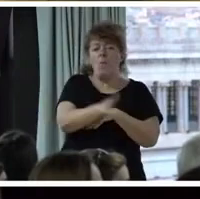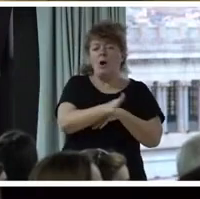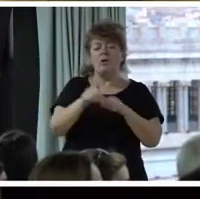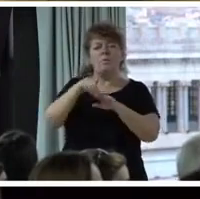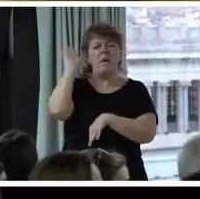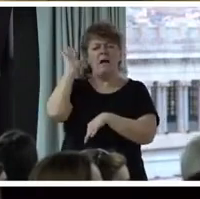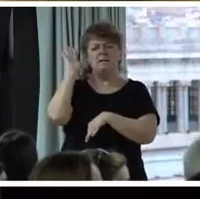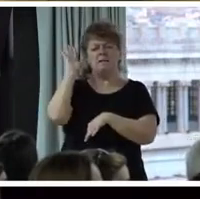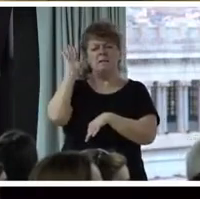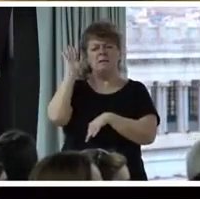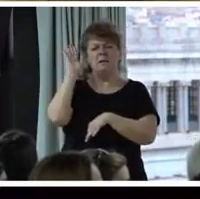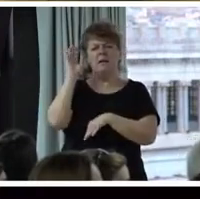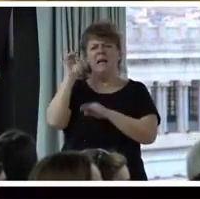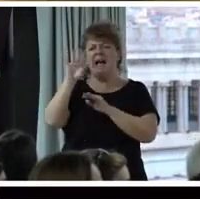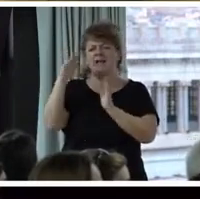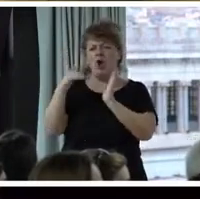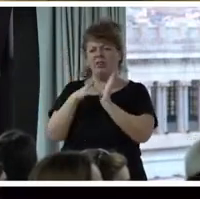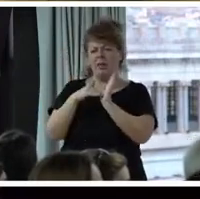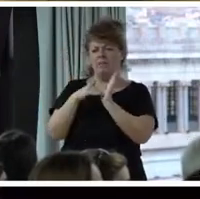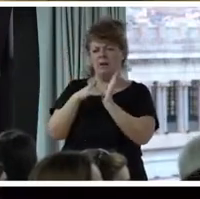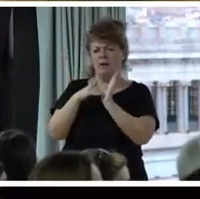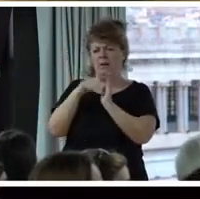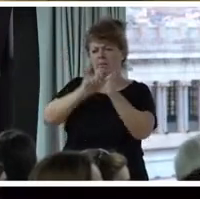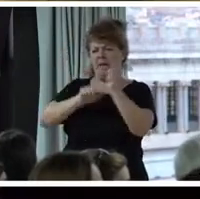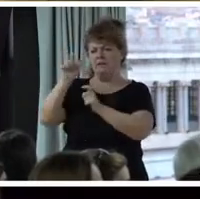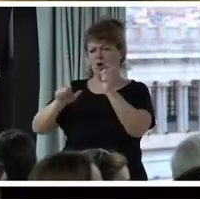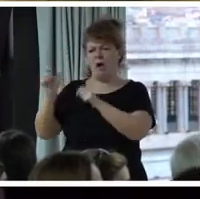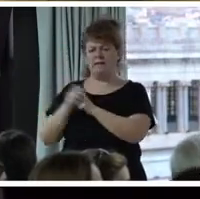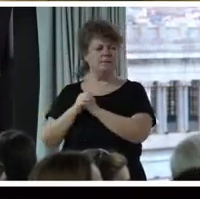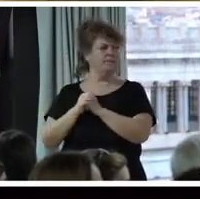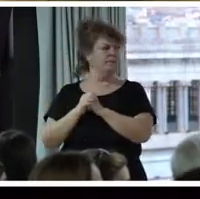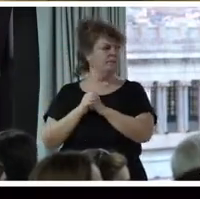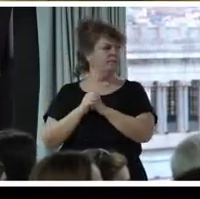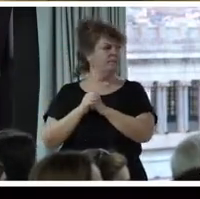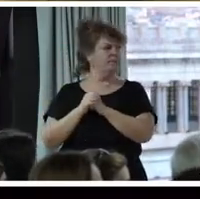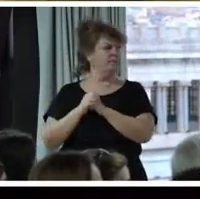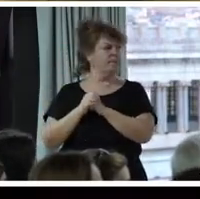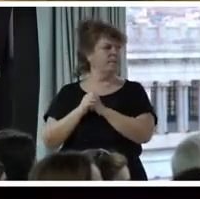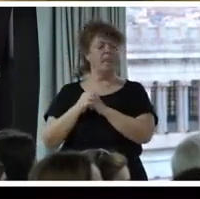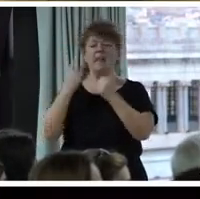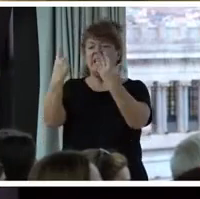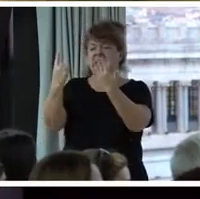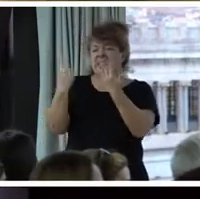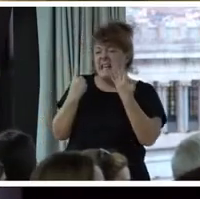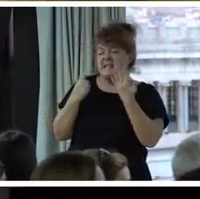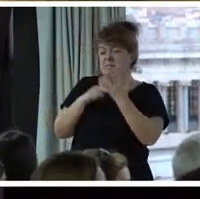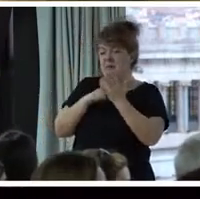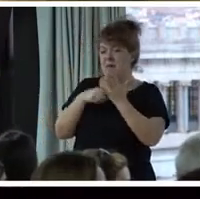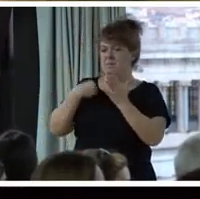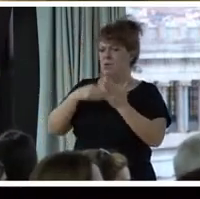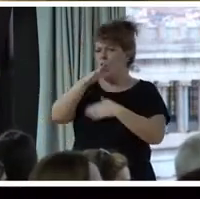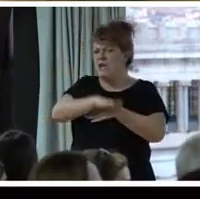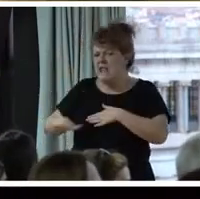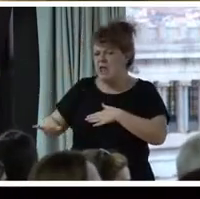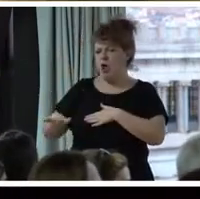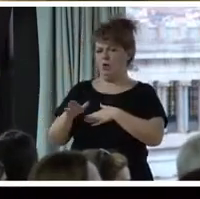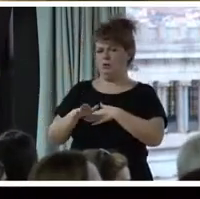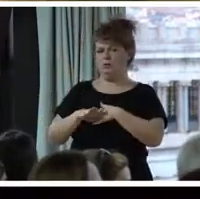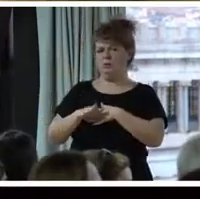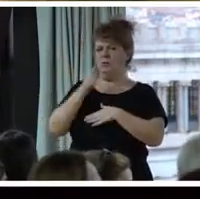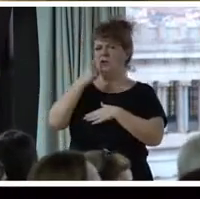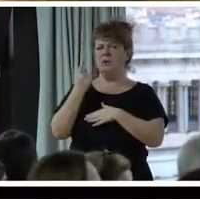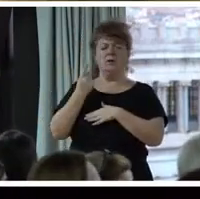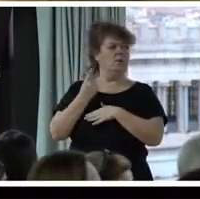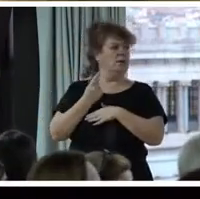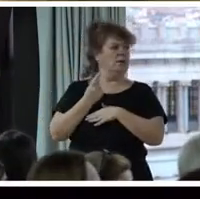de más de 14,000 personas personas 6000 de las cual son niños ha herido a más de